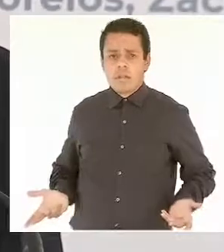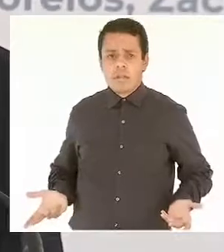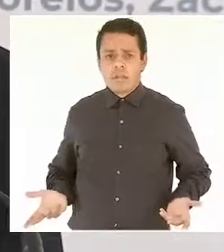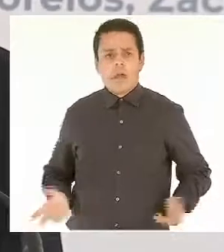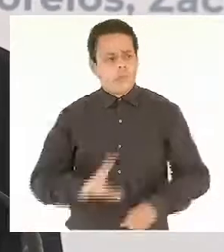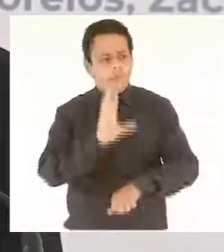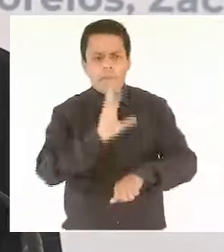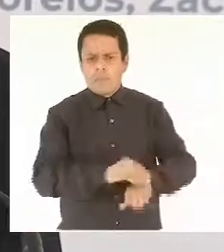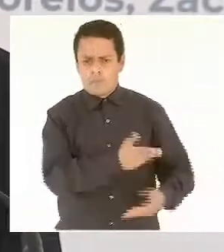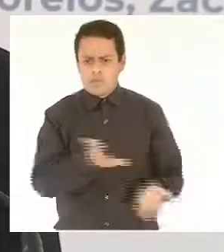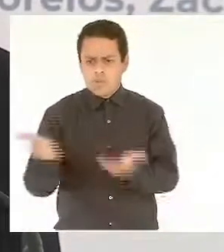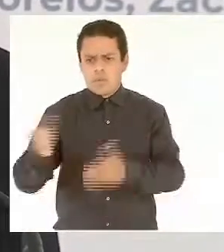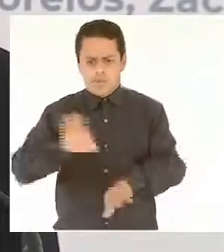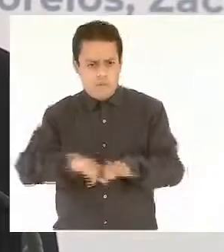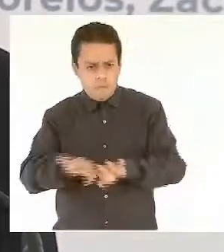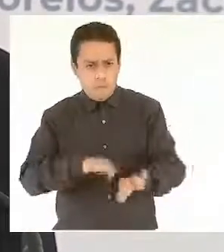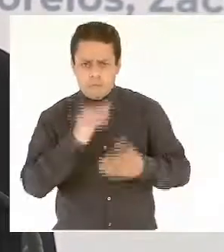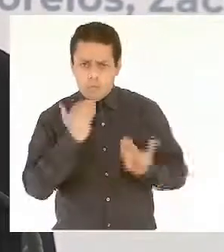legalizándolo